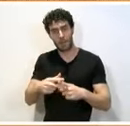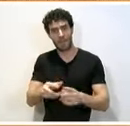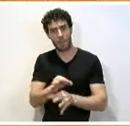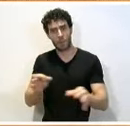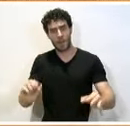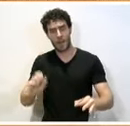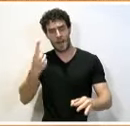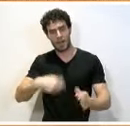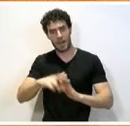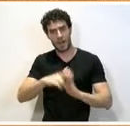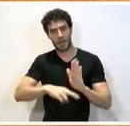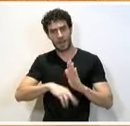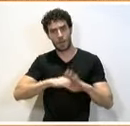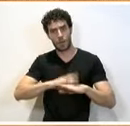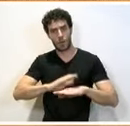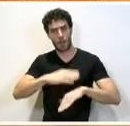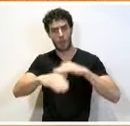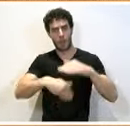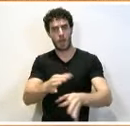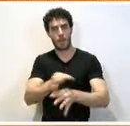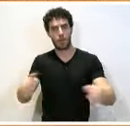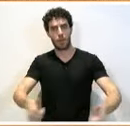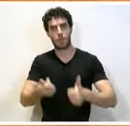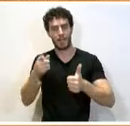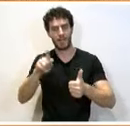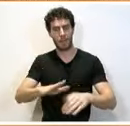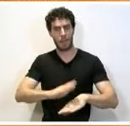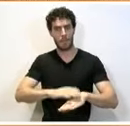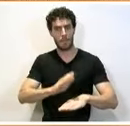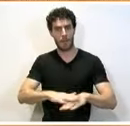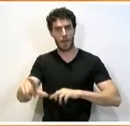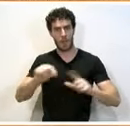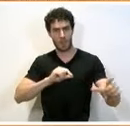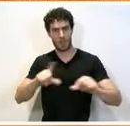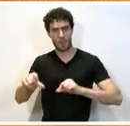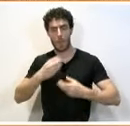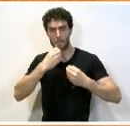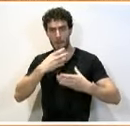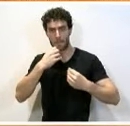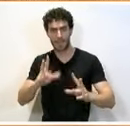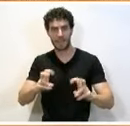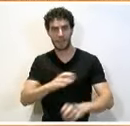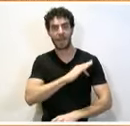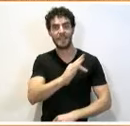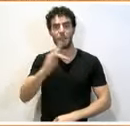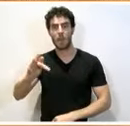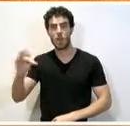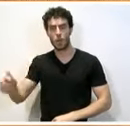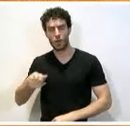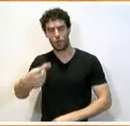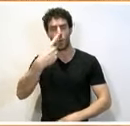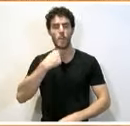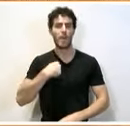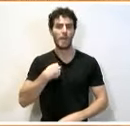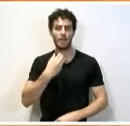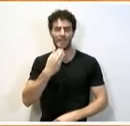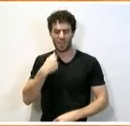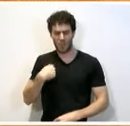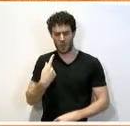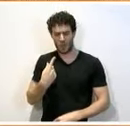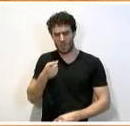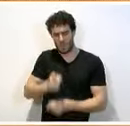éste circule de la forma más adecuada también para la correcta intelección de las intervenciones, Usted tampoco me va a marcar, si yo no le puedo marcar eso, usted